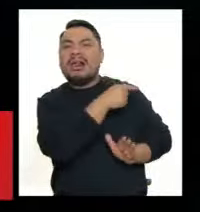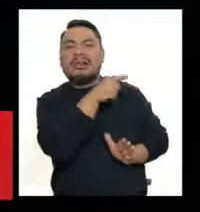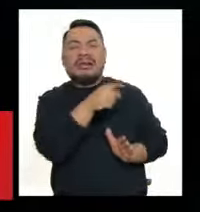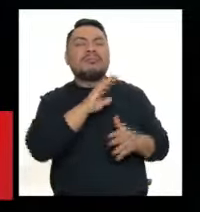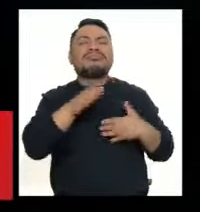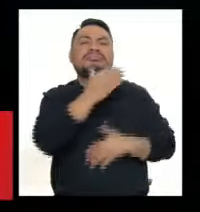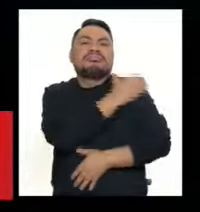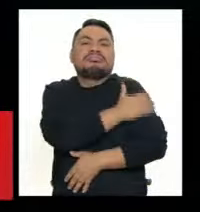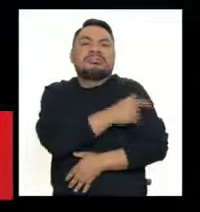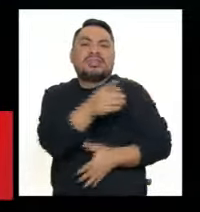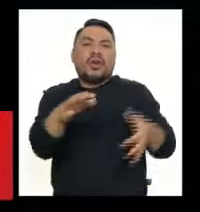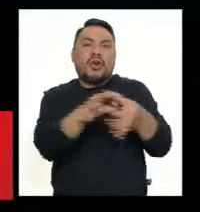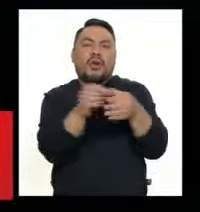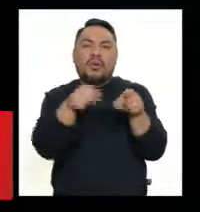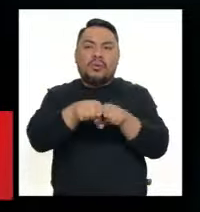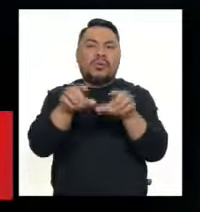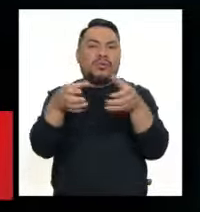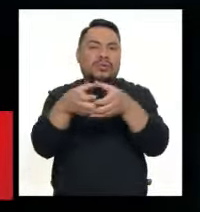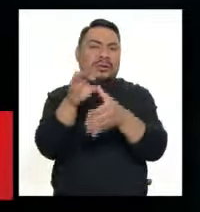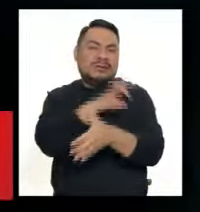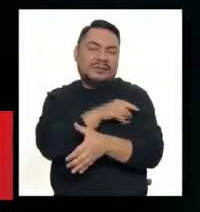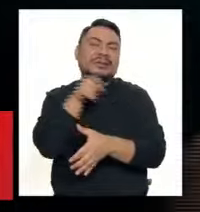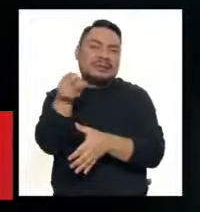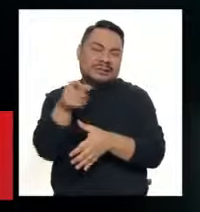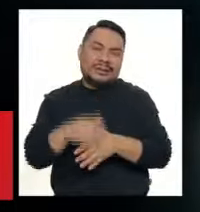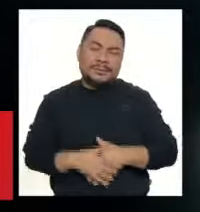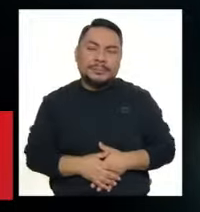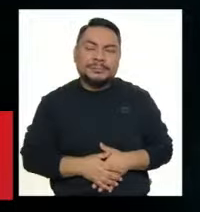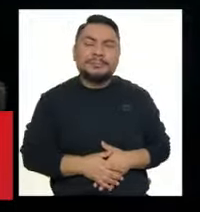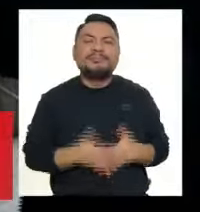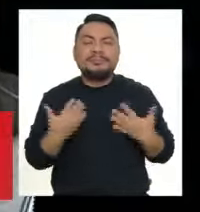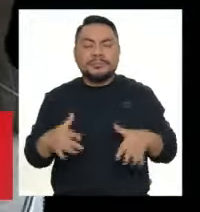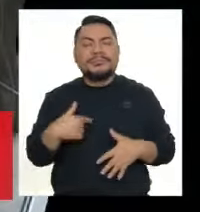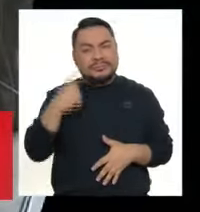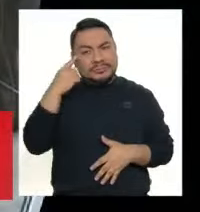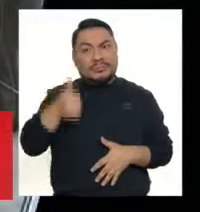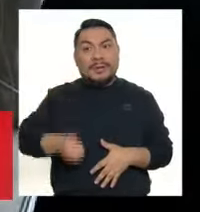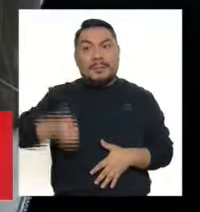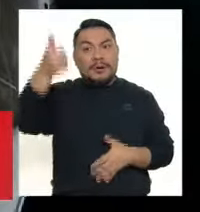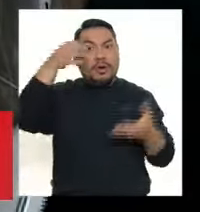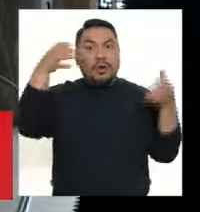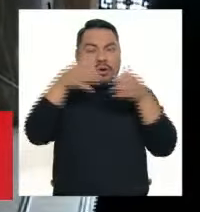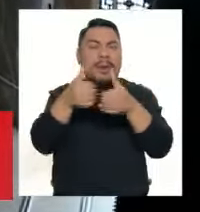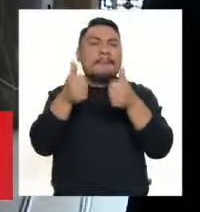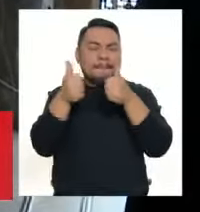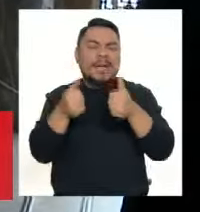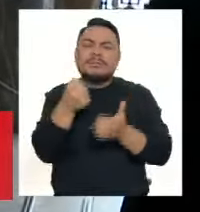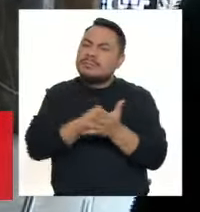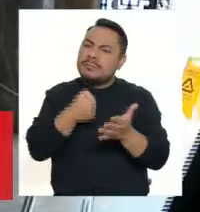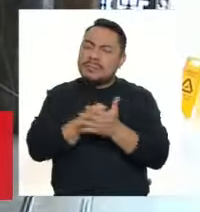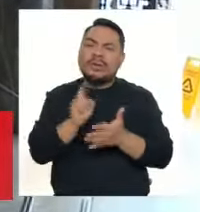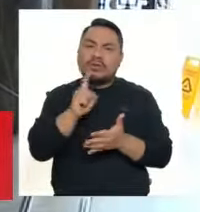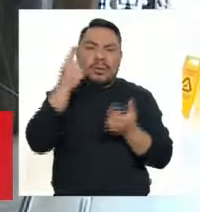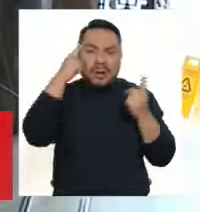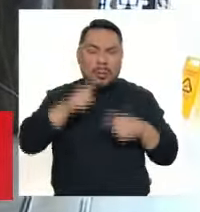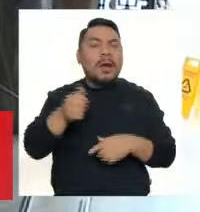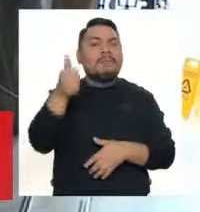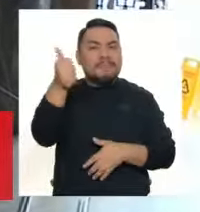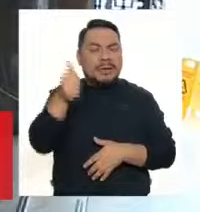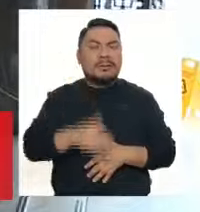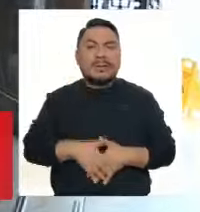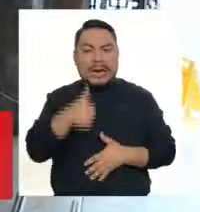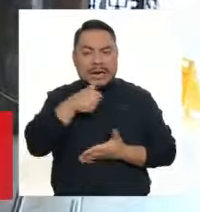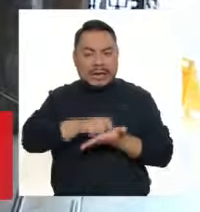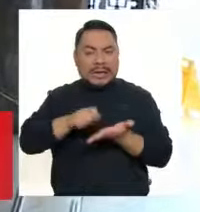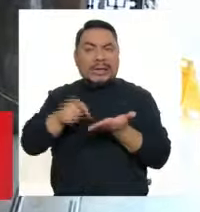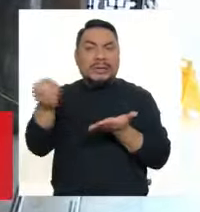favor de argollas de poder al interior del Ministerio Público. Yo creo que hace bien el presidente del Congreso en apelar esta medida. Como bien